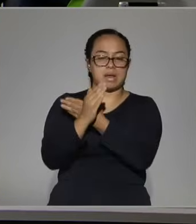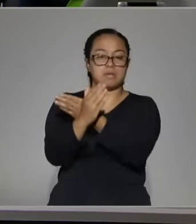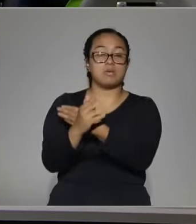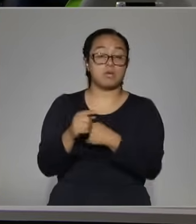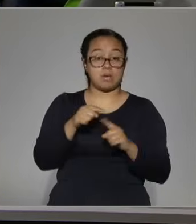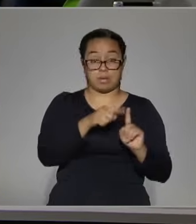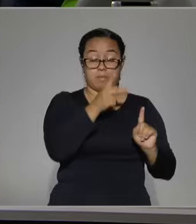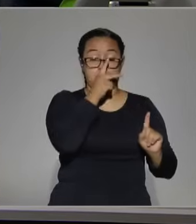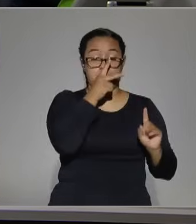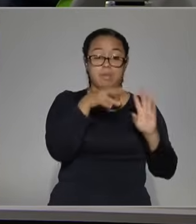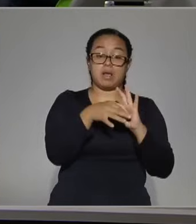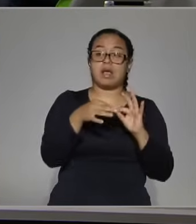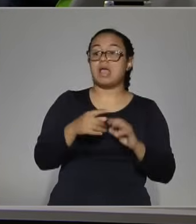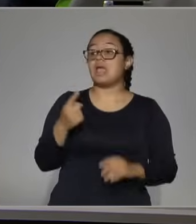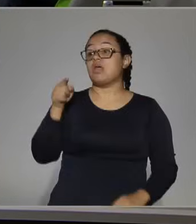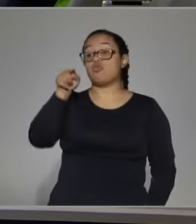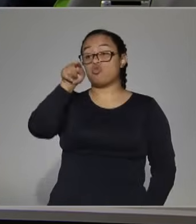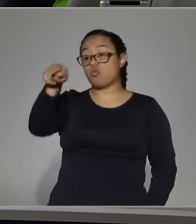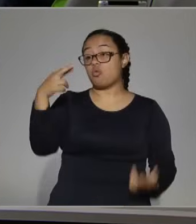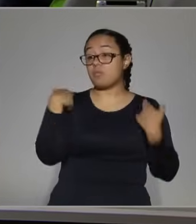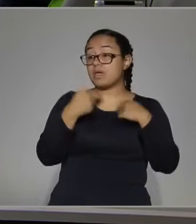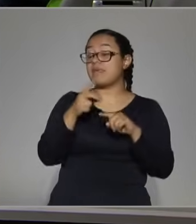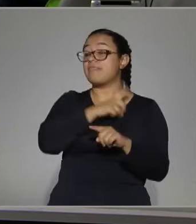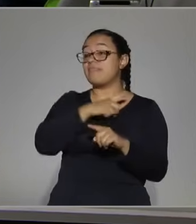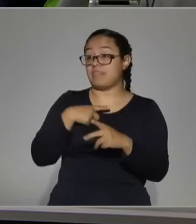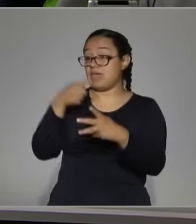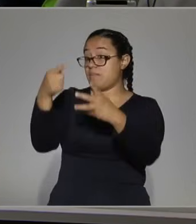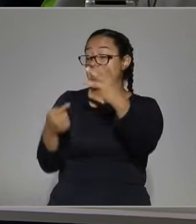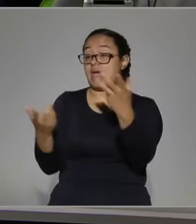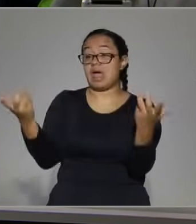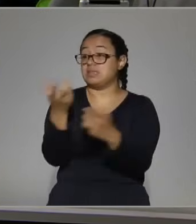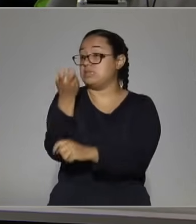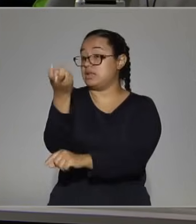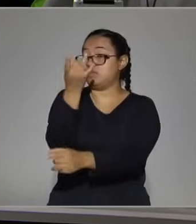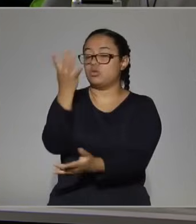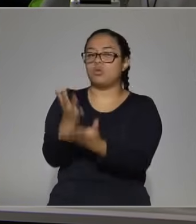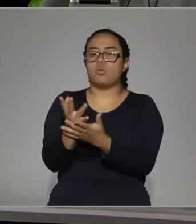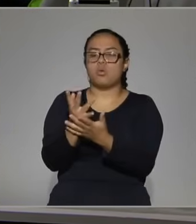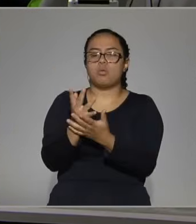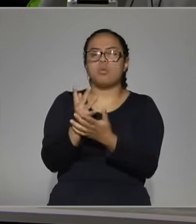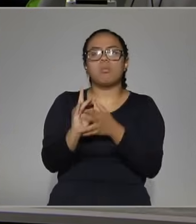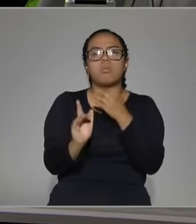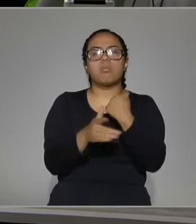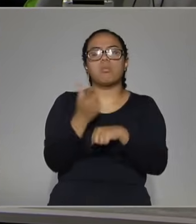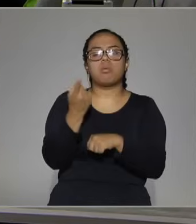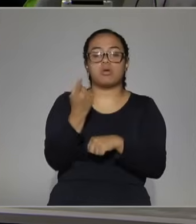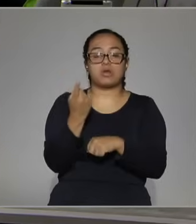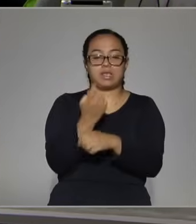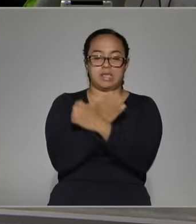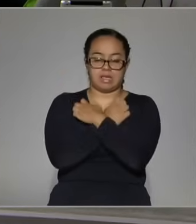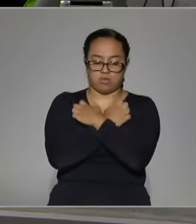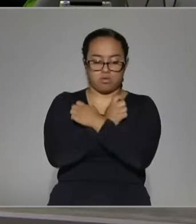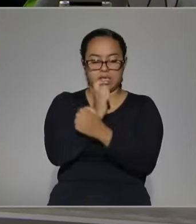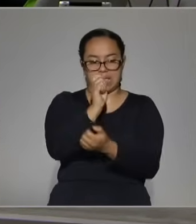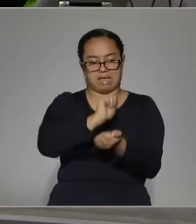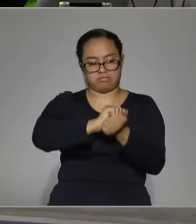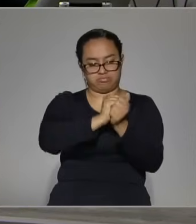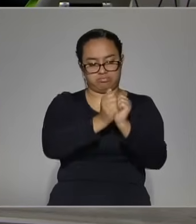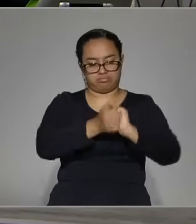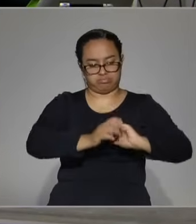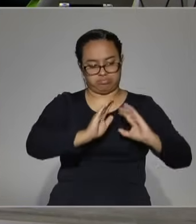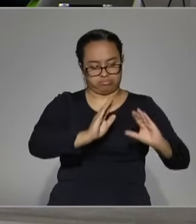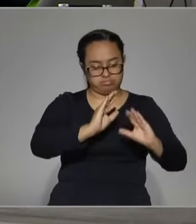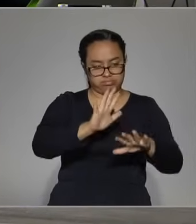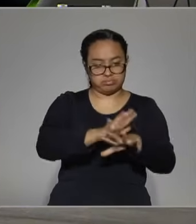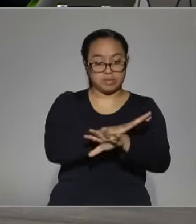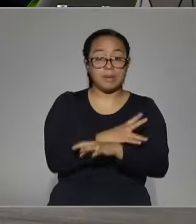de los padres dice, es que usted tiene que hacer nada más esta cuestión. ¿Por qué? Porque la educación es transformadora. Pero lo que estaba